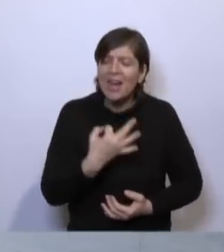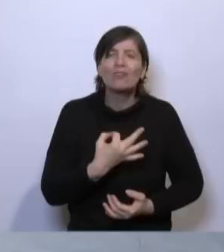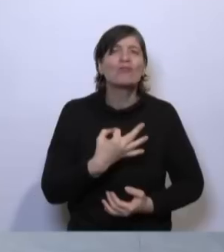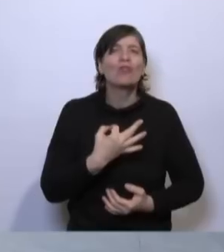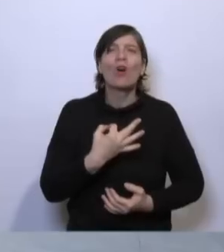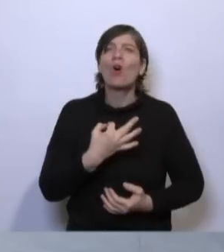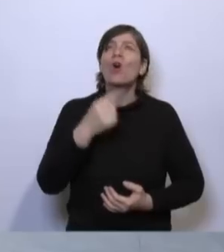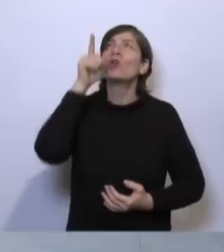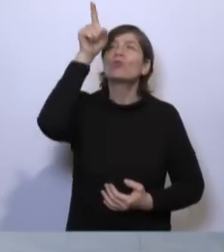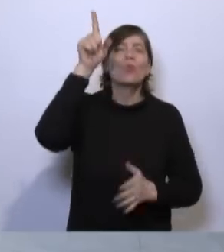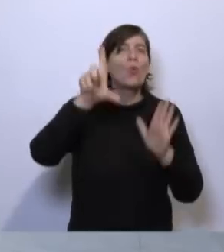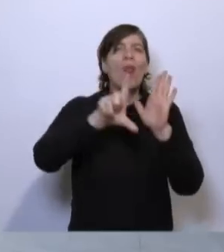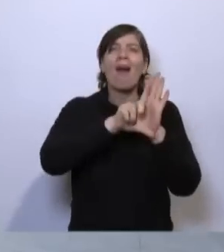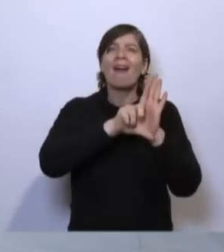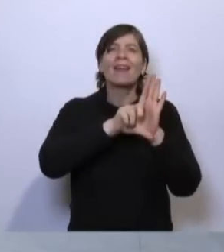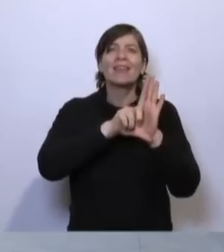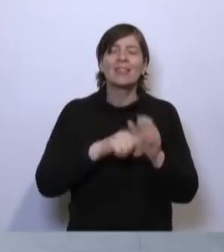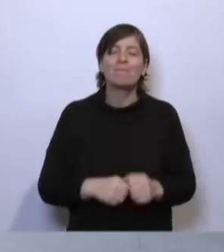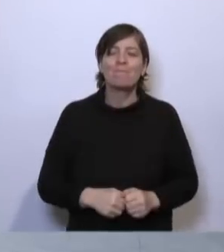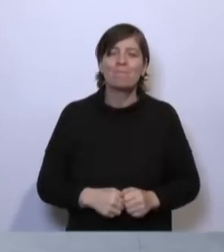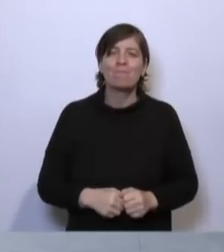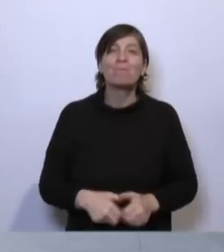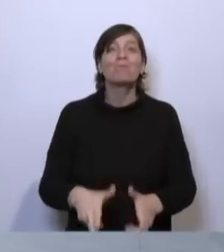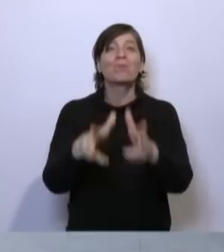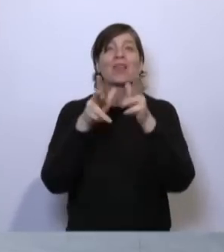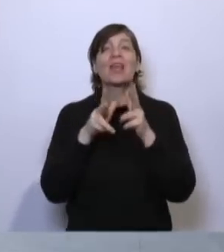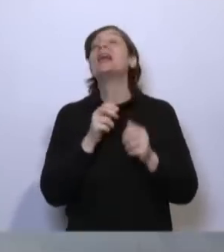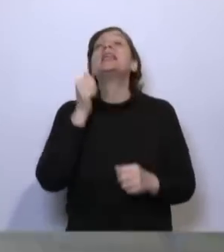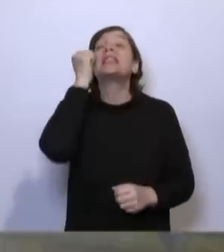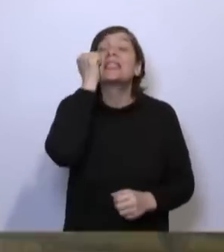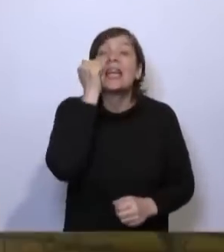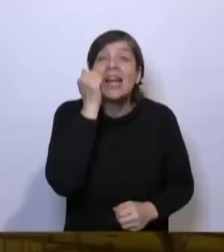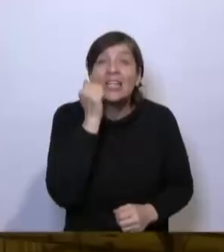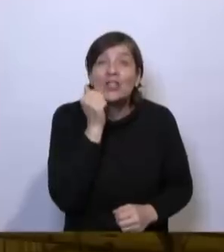cumpliendo tu ley.